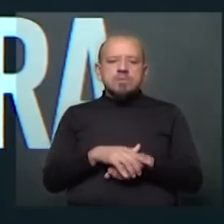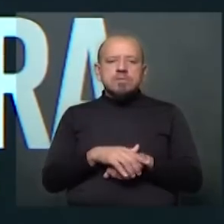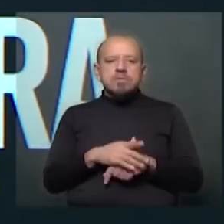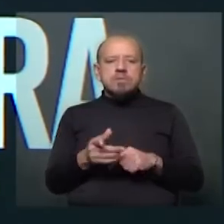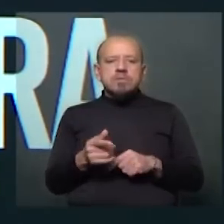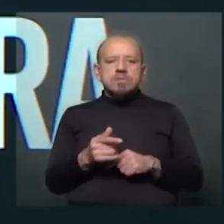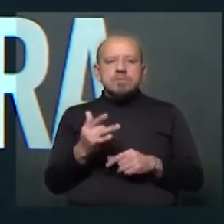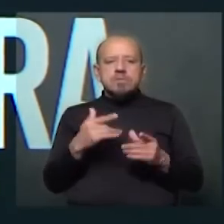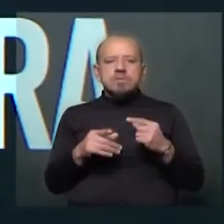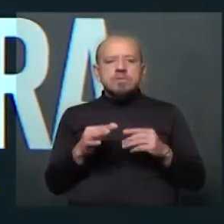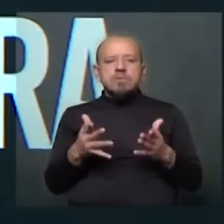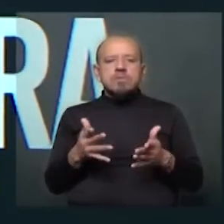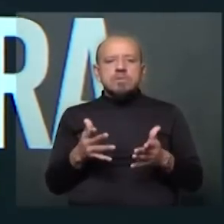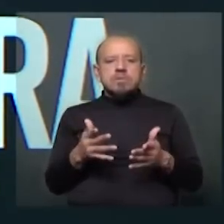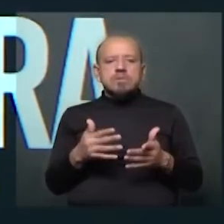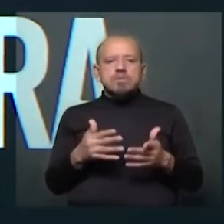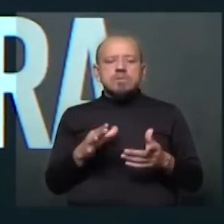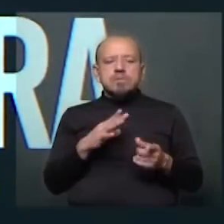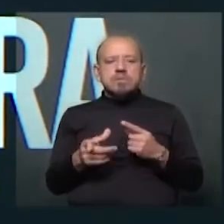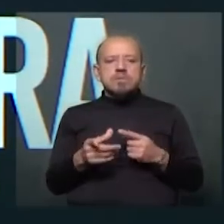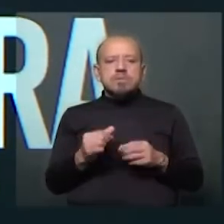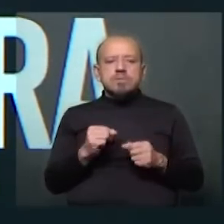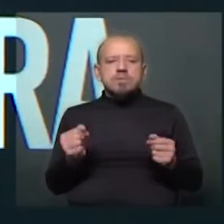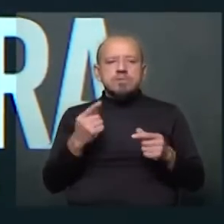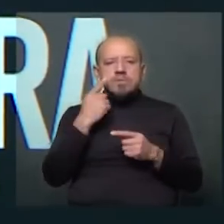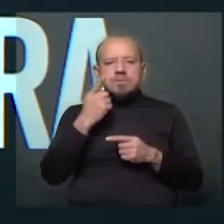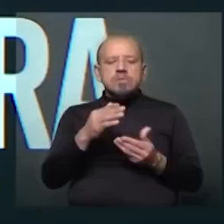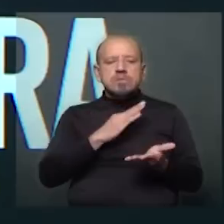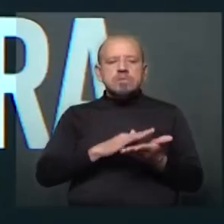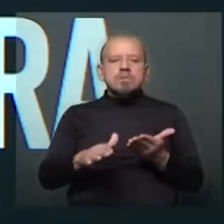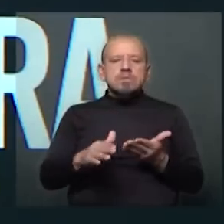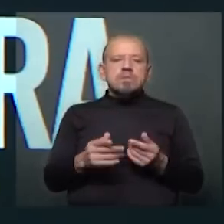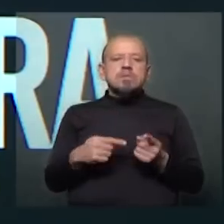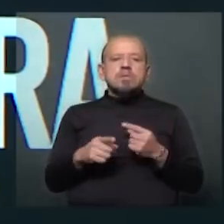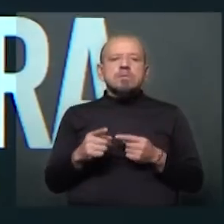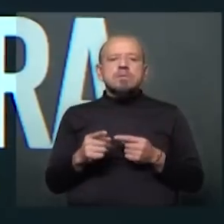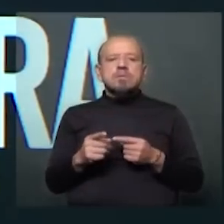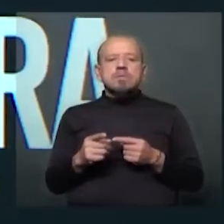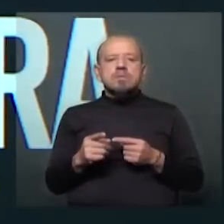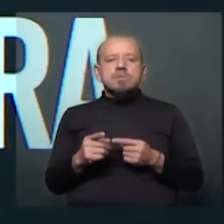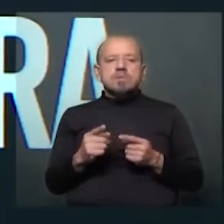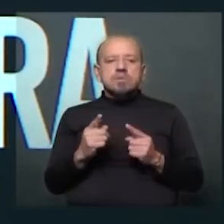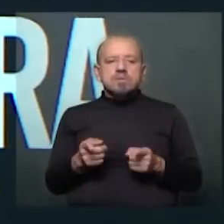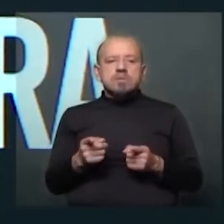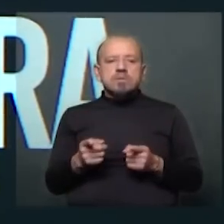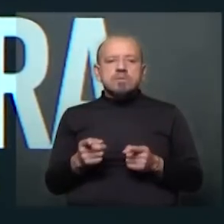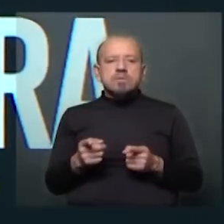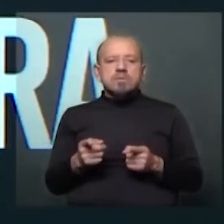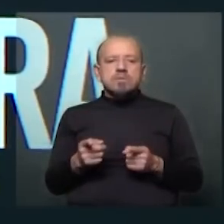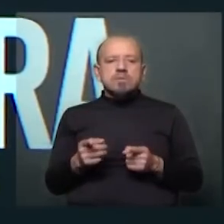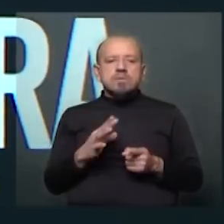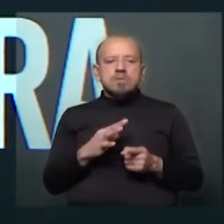visuales de él que se llama festina lente que está la podemos ir a ver es gratuita la entrada Así que se la recomiendo también y bueno Y en este en este libro eh